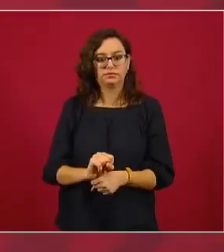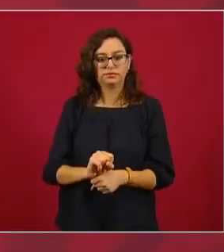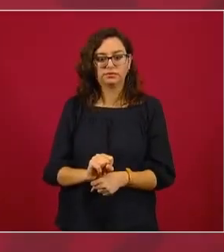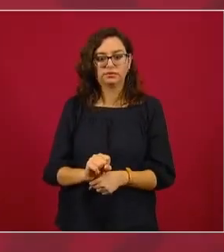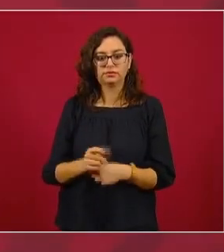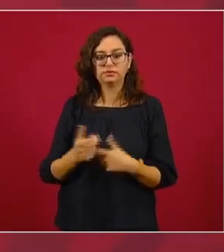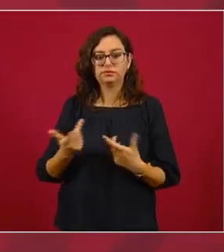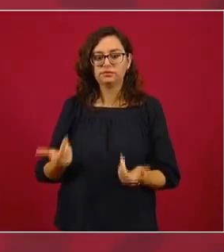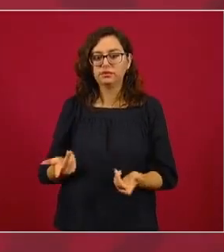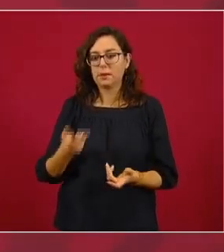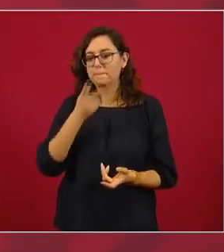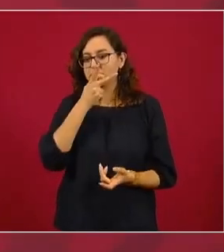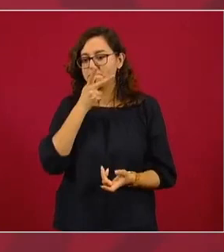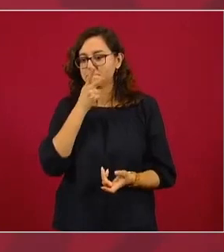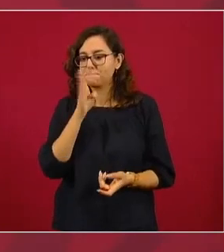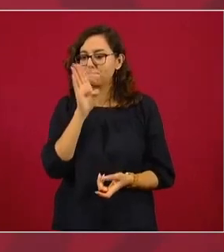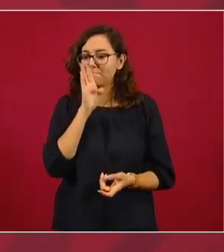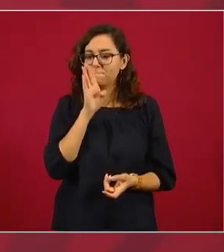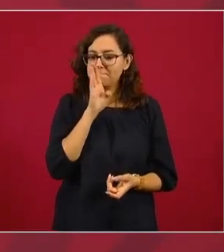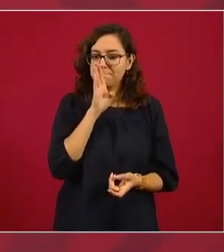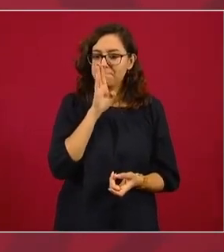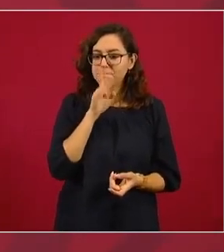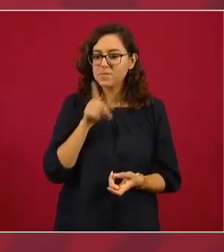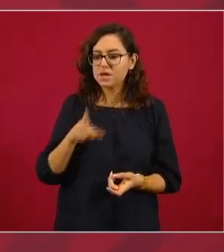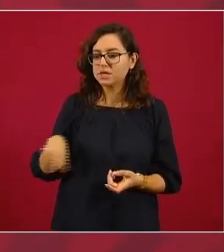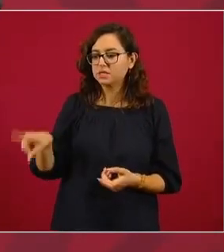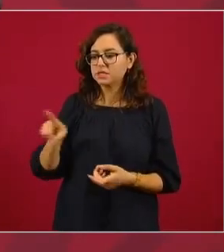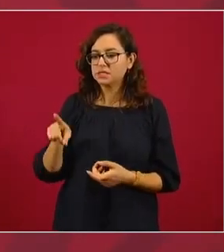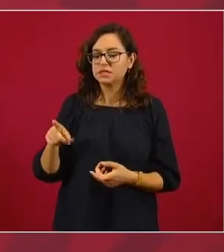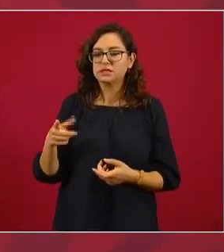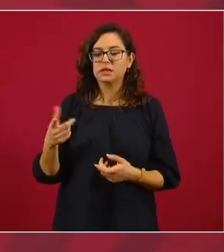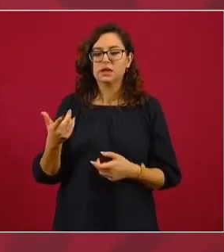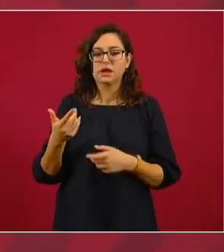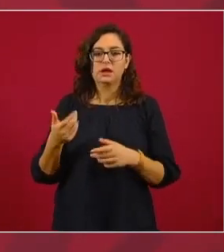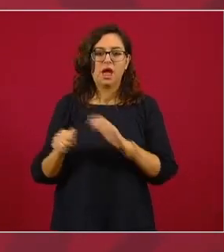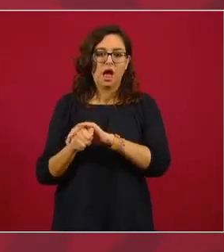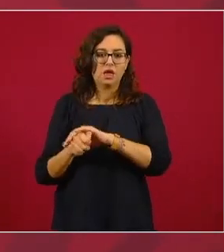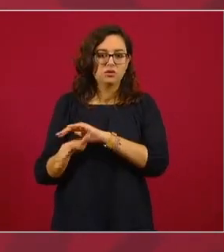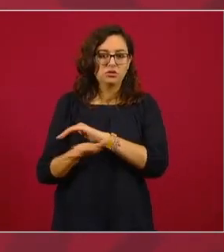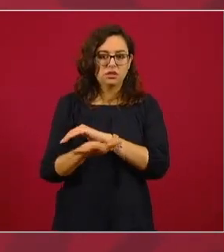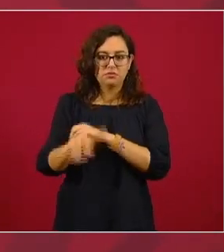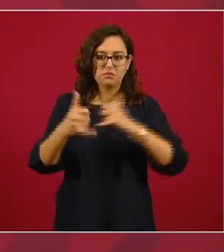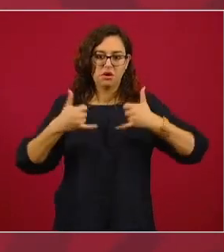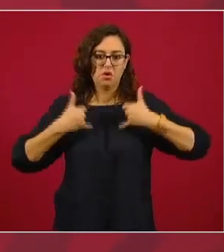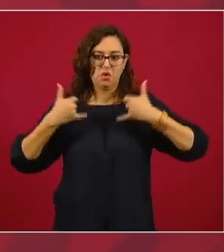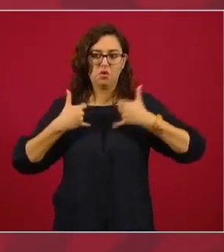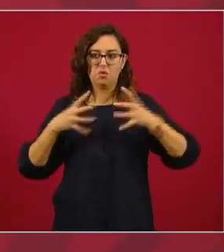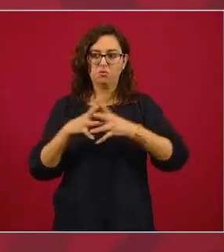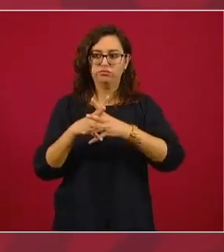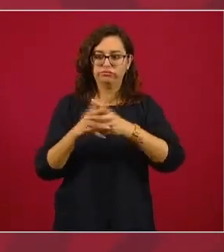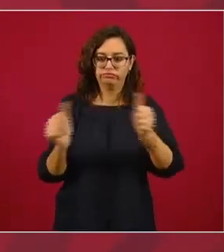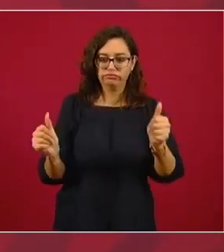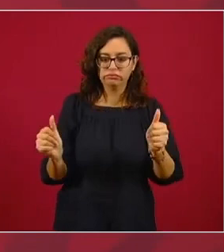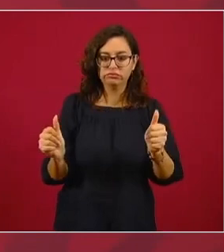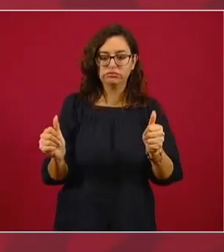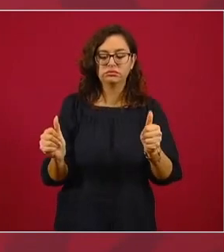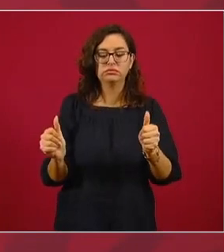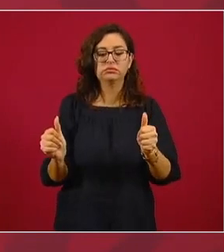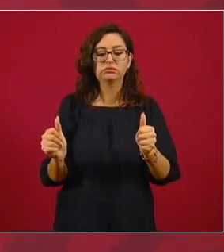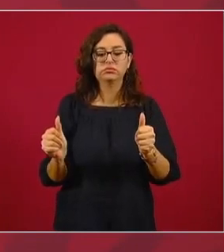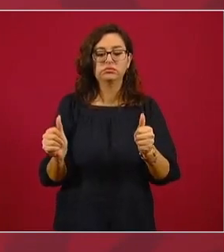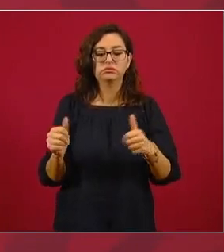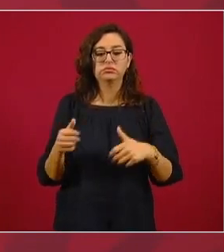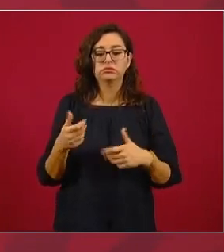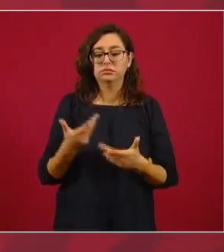padres, madres de los jóvenes desaparecidos de Ayotzinapa. Todavía